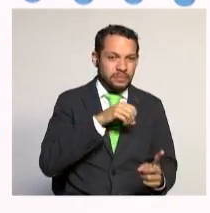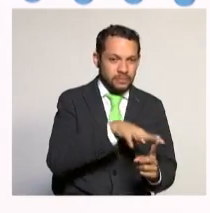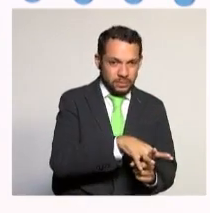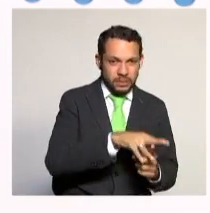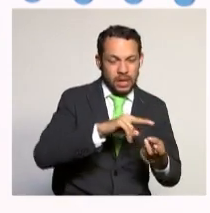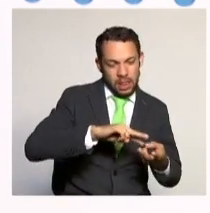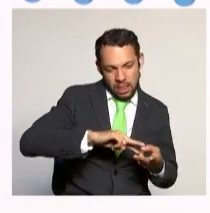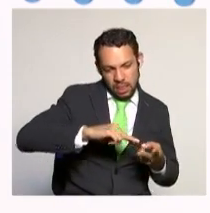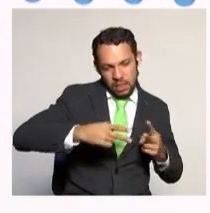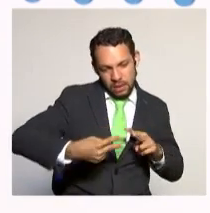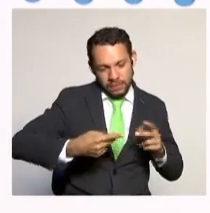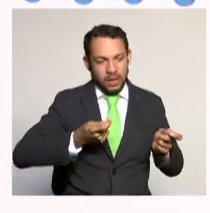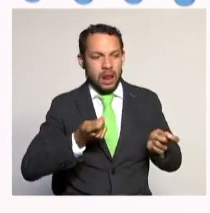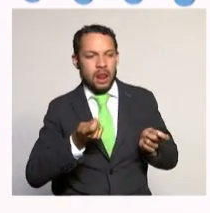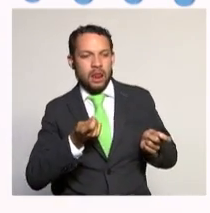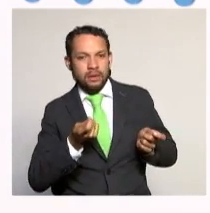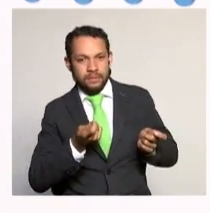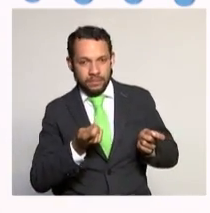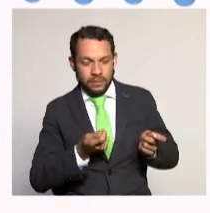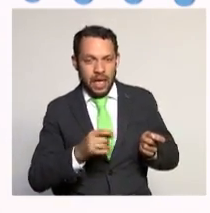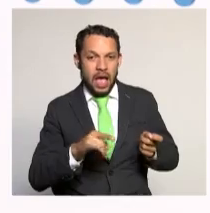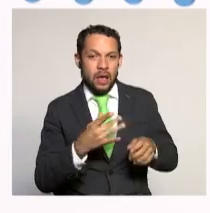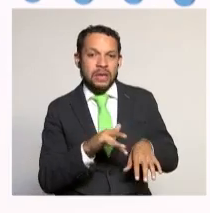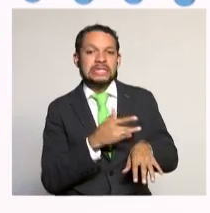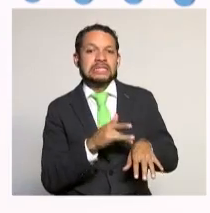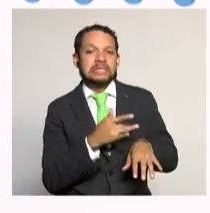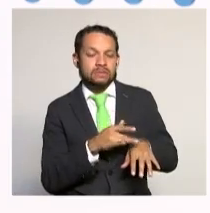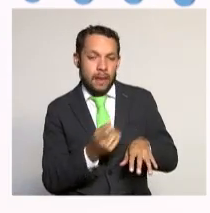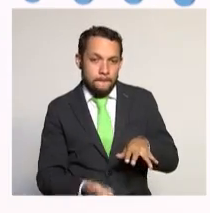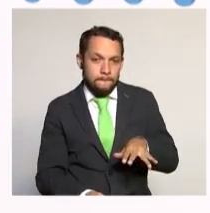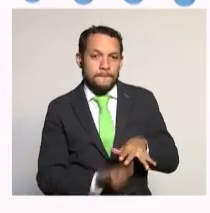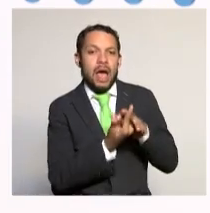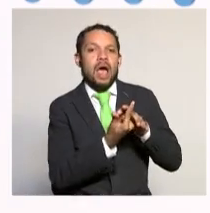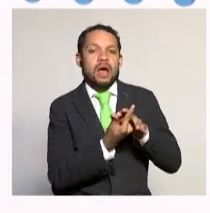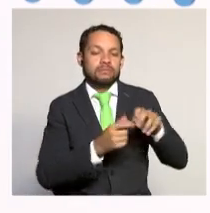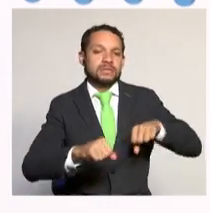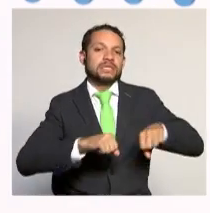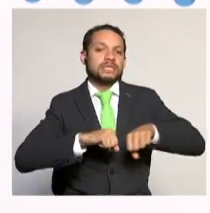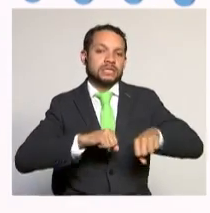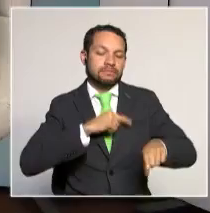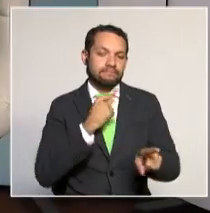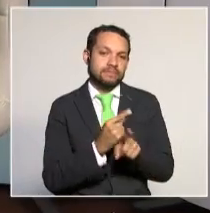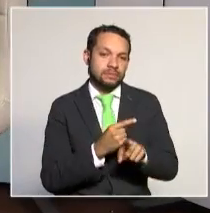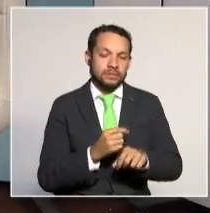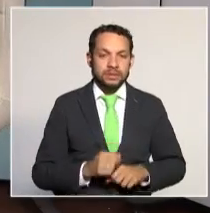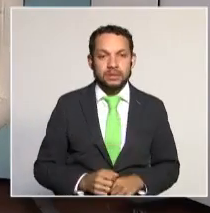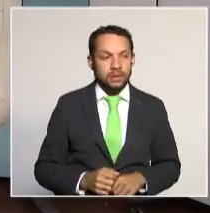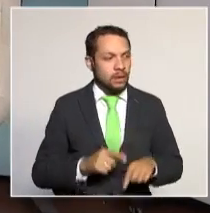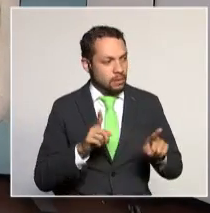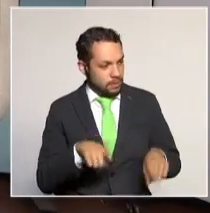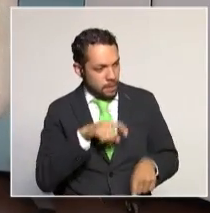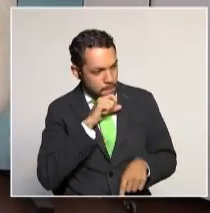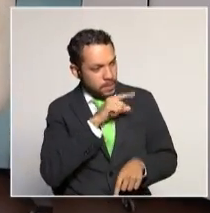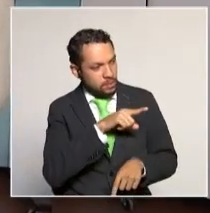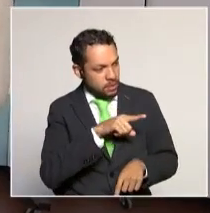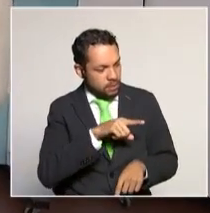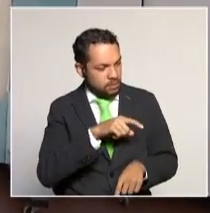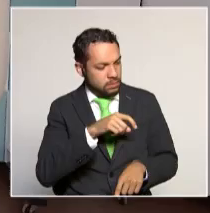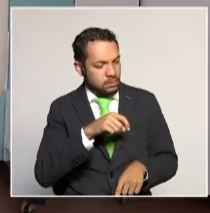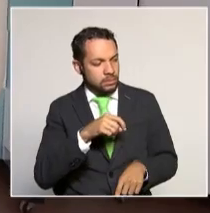genes que regulan esta enfermedad en el cerebro y se dé una activación temprana. ¿Personas que le han dado